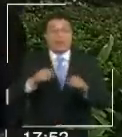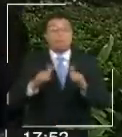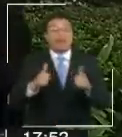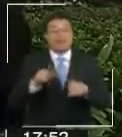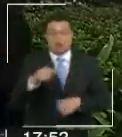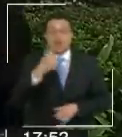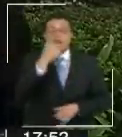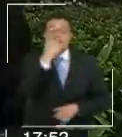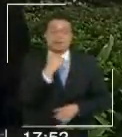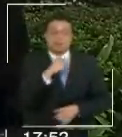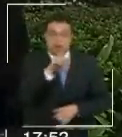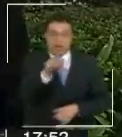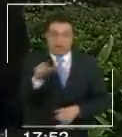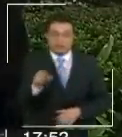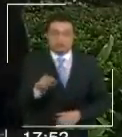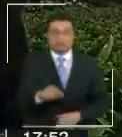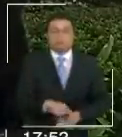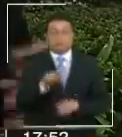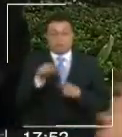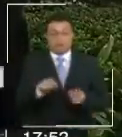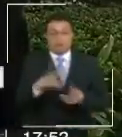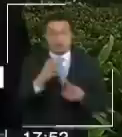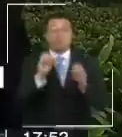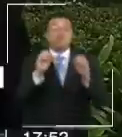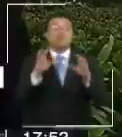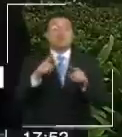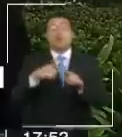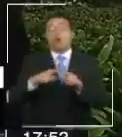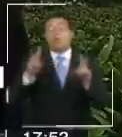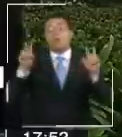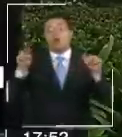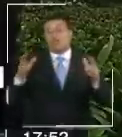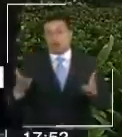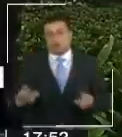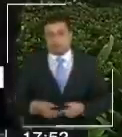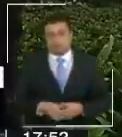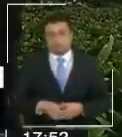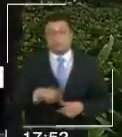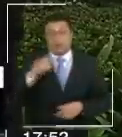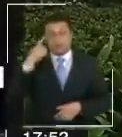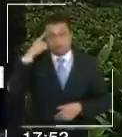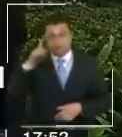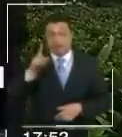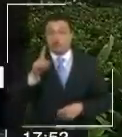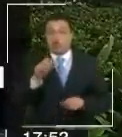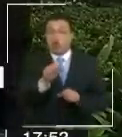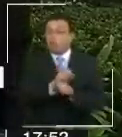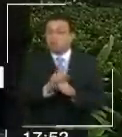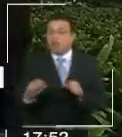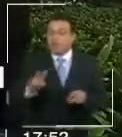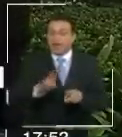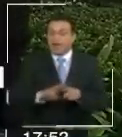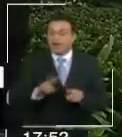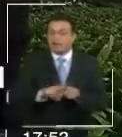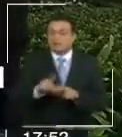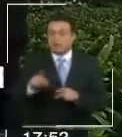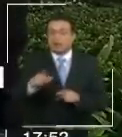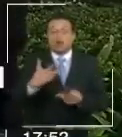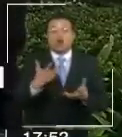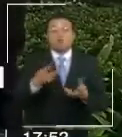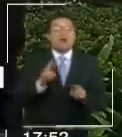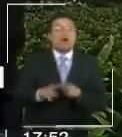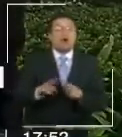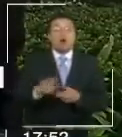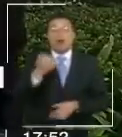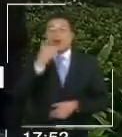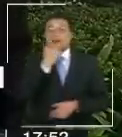un error. Un error que puede tener múltiples causas. Pero lo que no se puede hacer nunca es resolver un